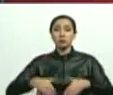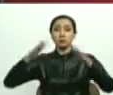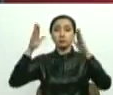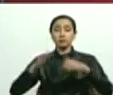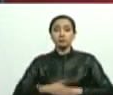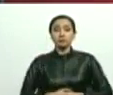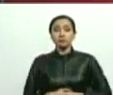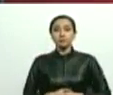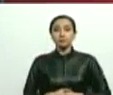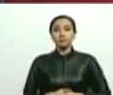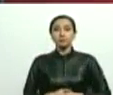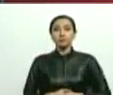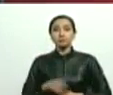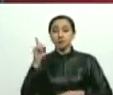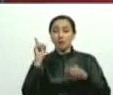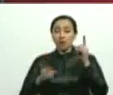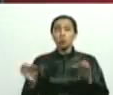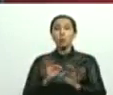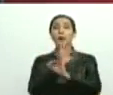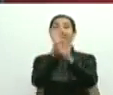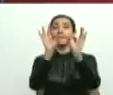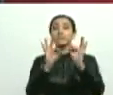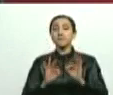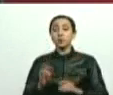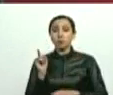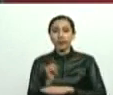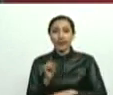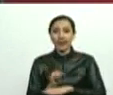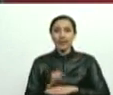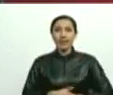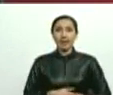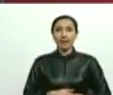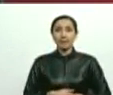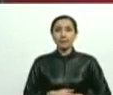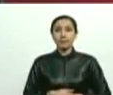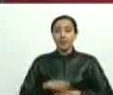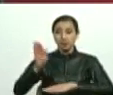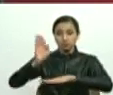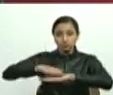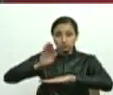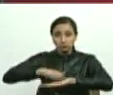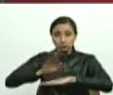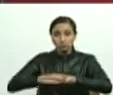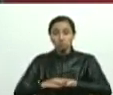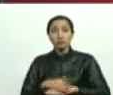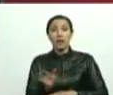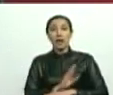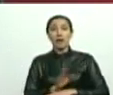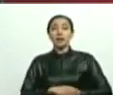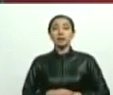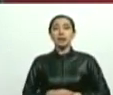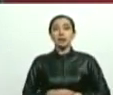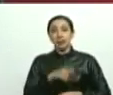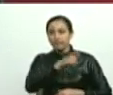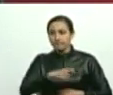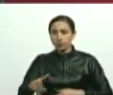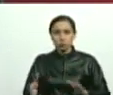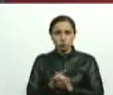uno de los de las críticas, de las advertencias, alertas que nos hacían algunos compañeros y algunas